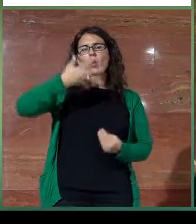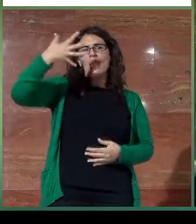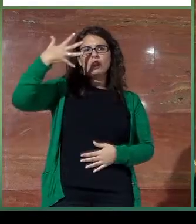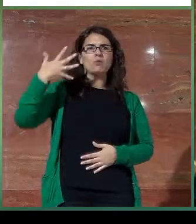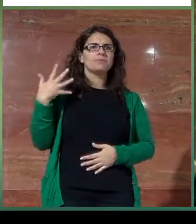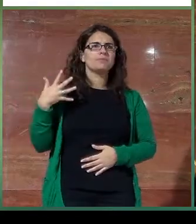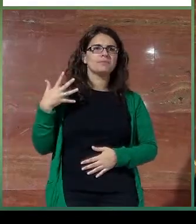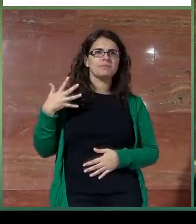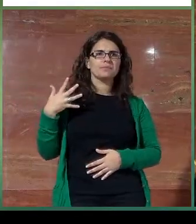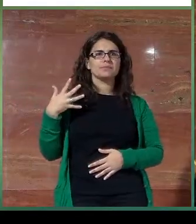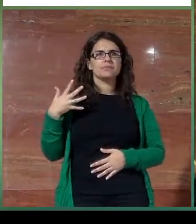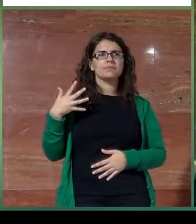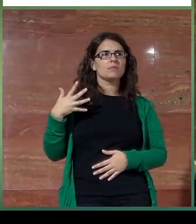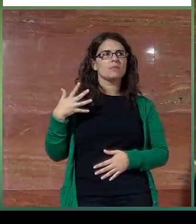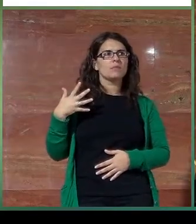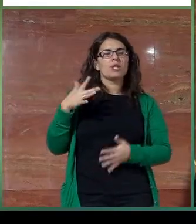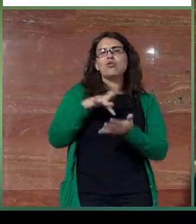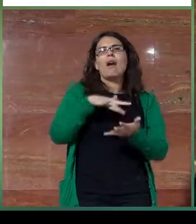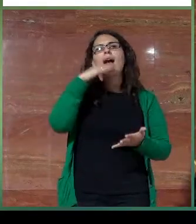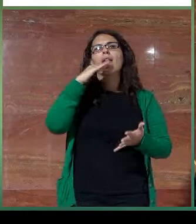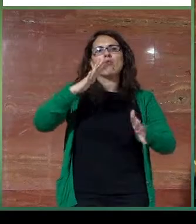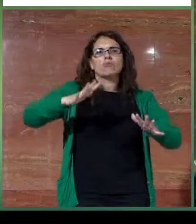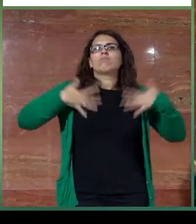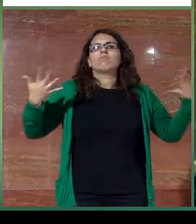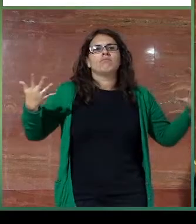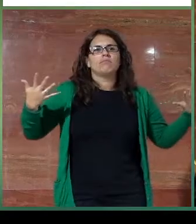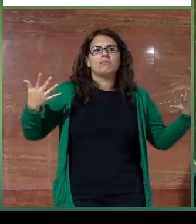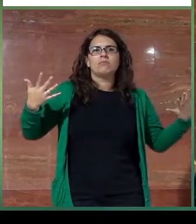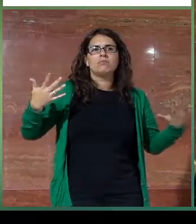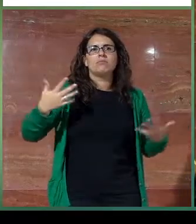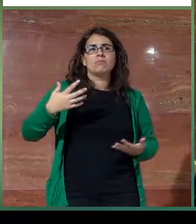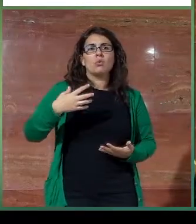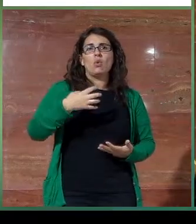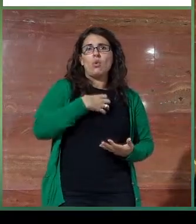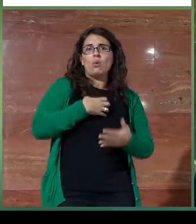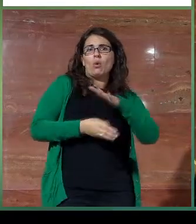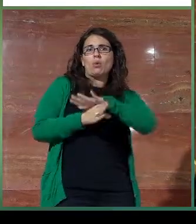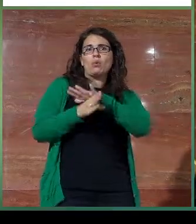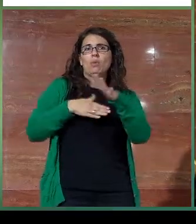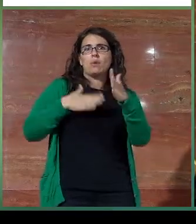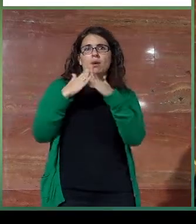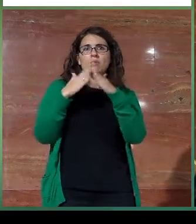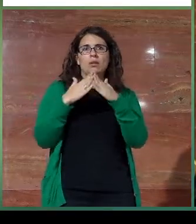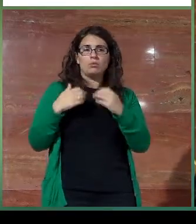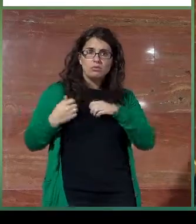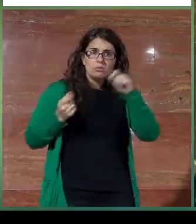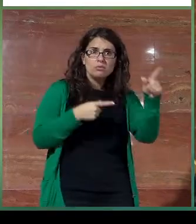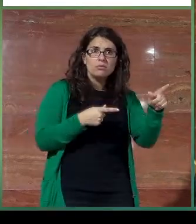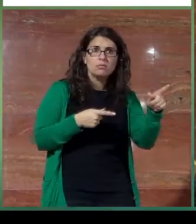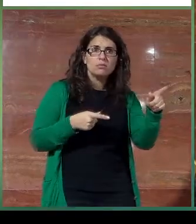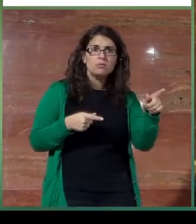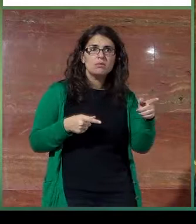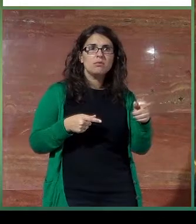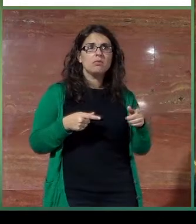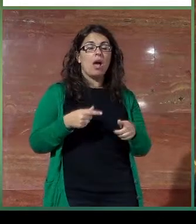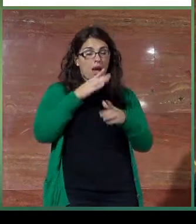resulta que me veo en condiciones que no puedo habitar mi casa, me tengo que trasladar. A día de hoy yo creo que